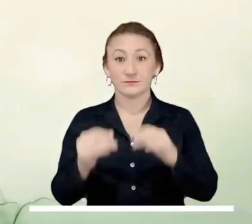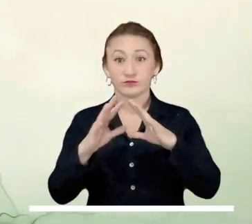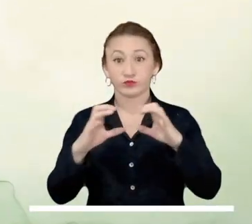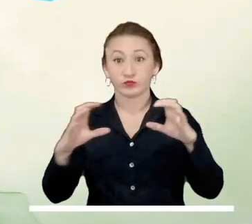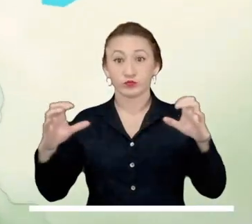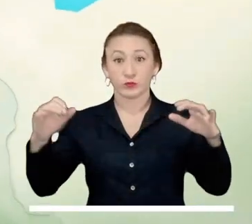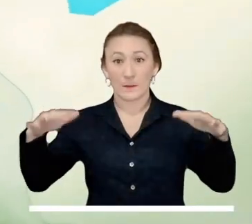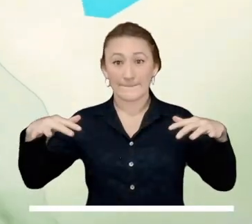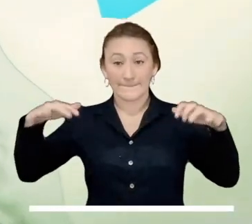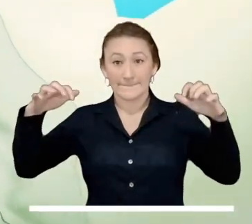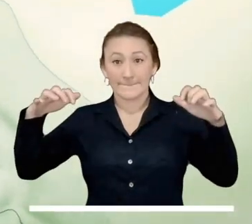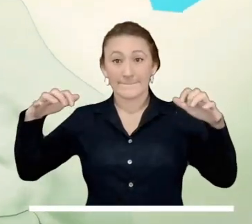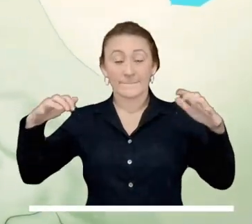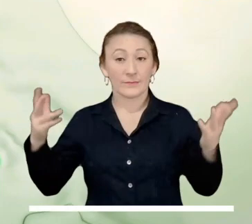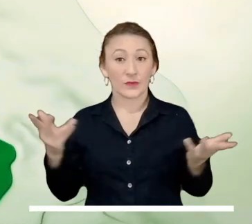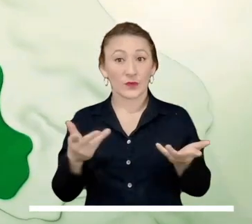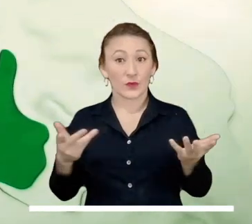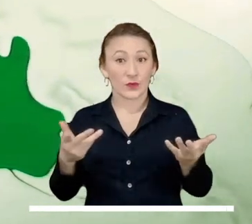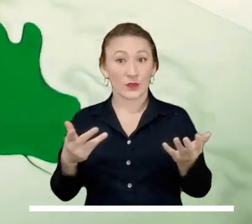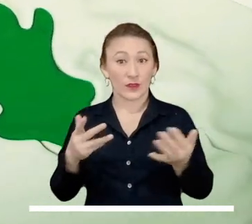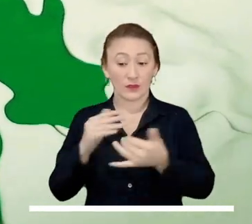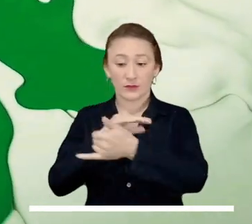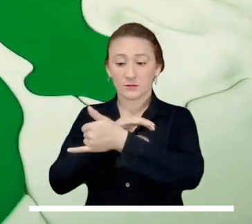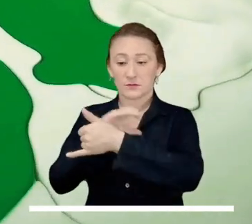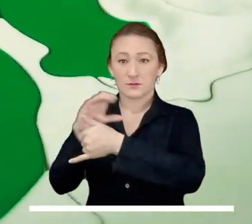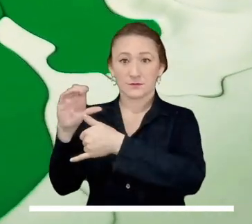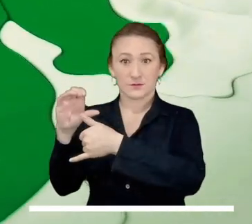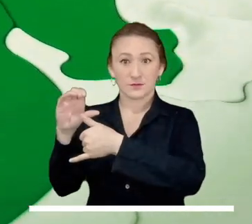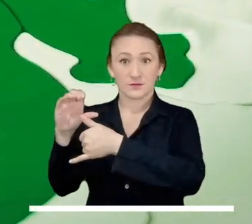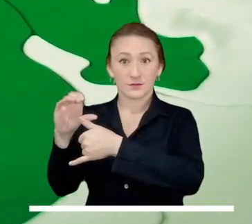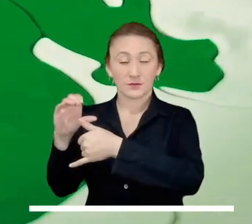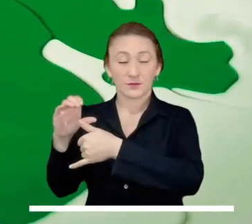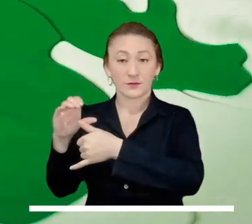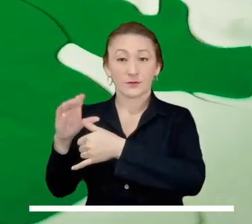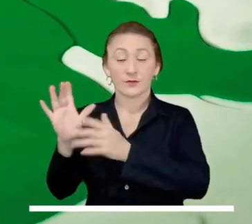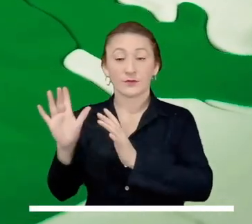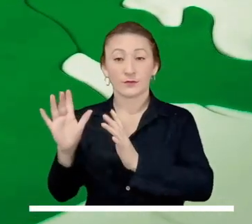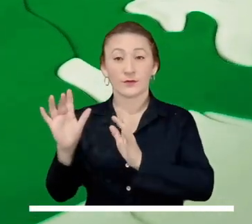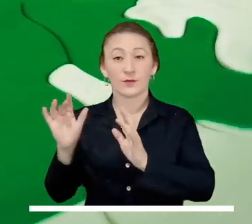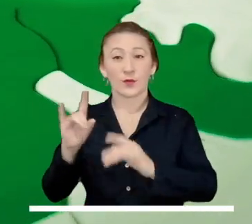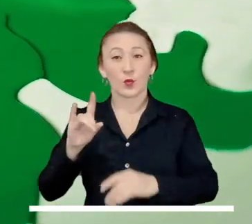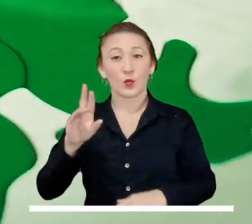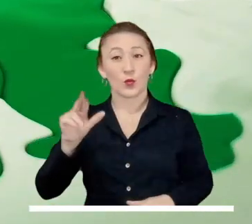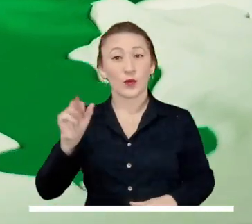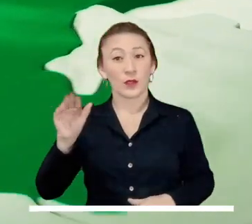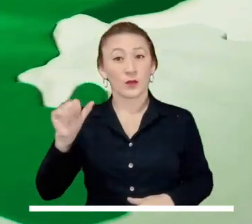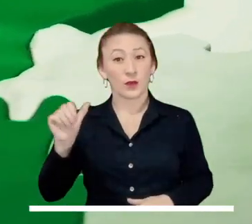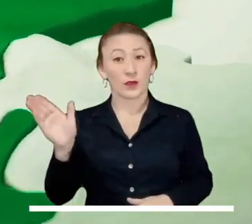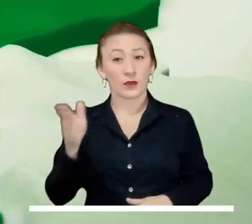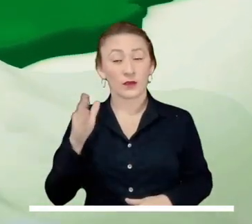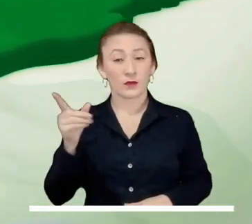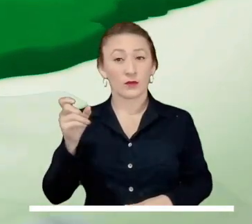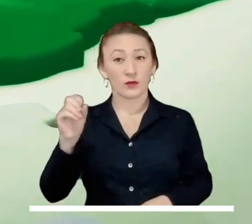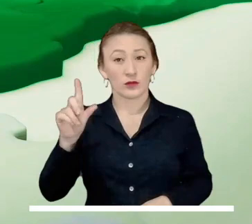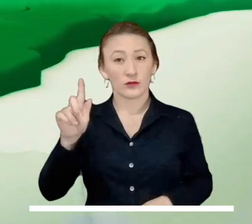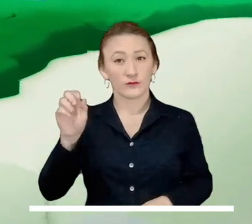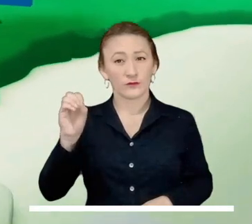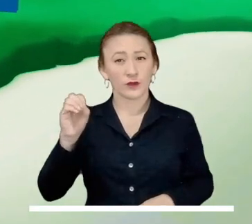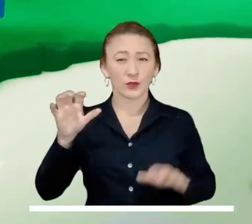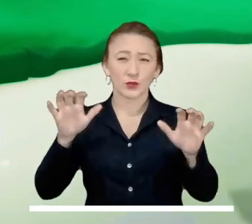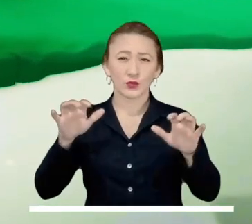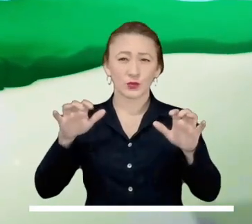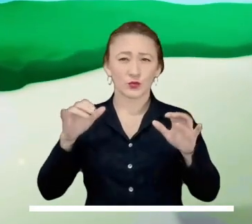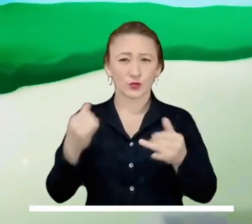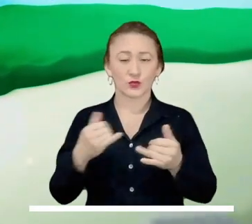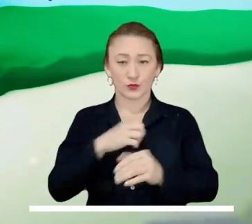La nubosidad parcial y el tiempo seco serán los protagonistas de la jornada en el Caribe. Sin embargo, en el Golfo de Urabá se prevén algunas